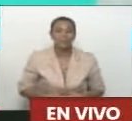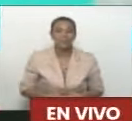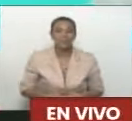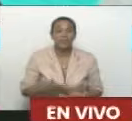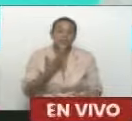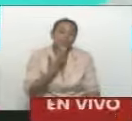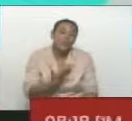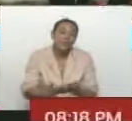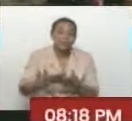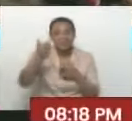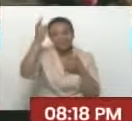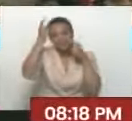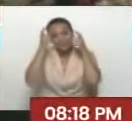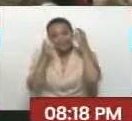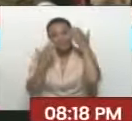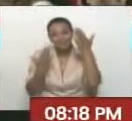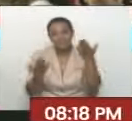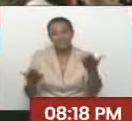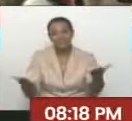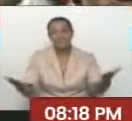amistad. Yo le doy gracias a